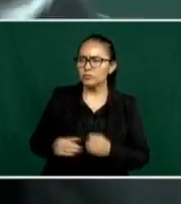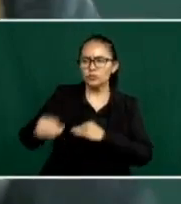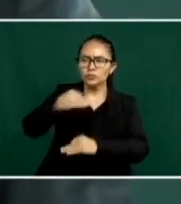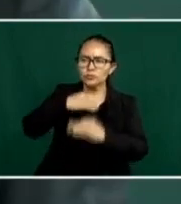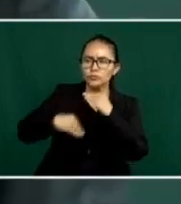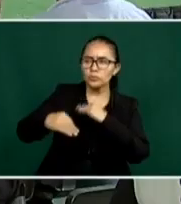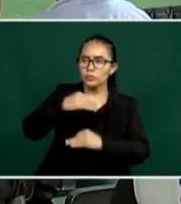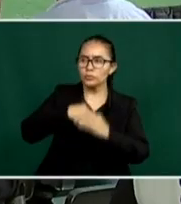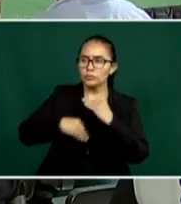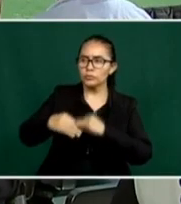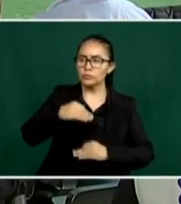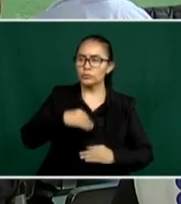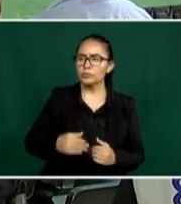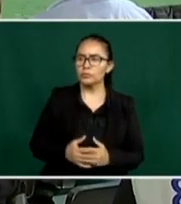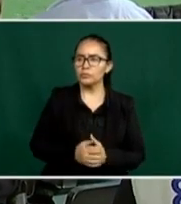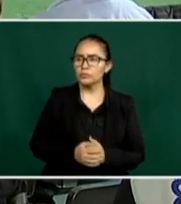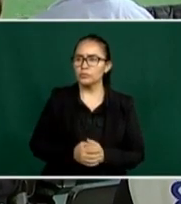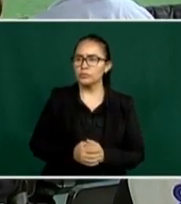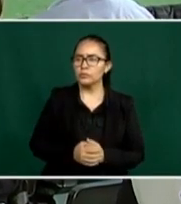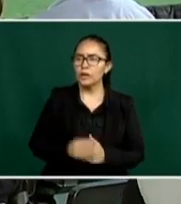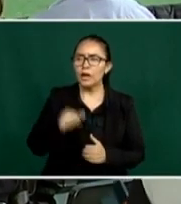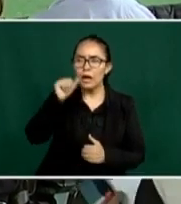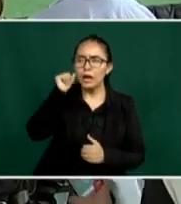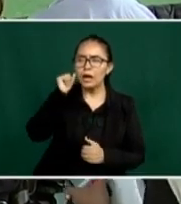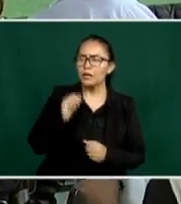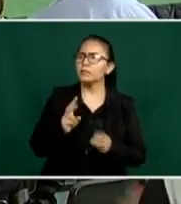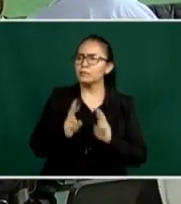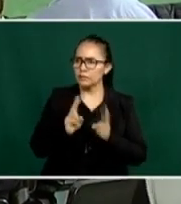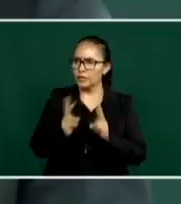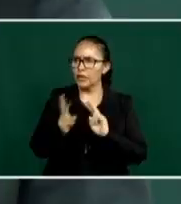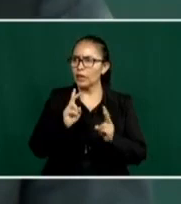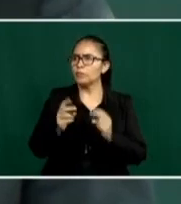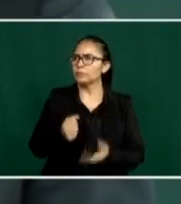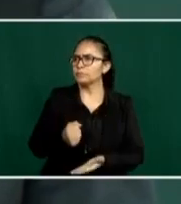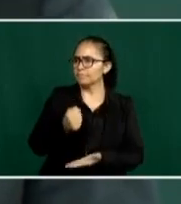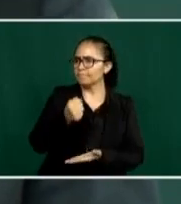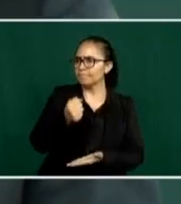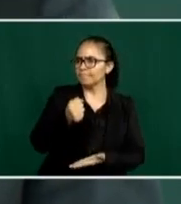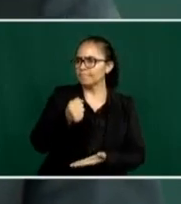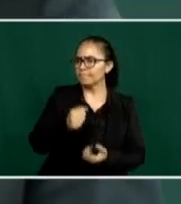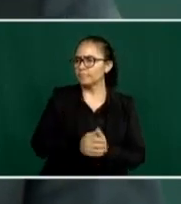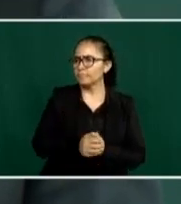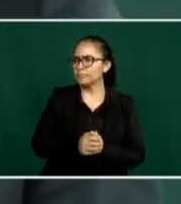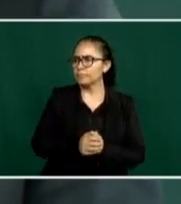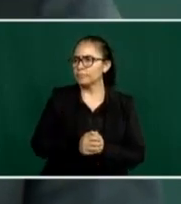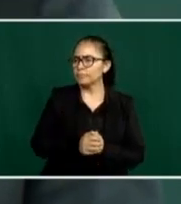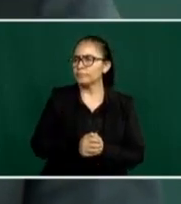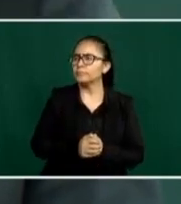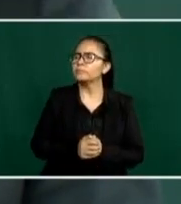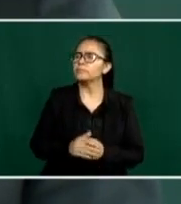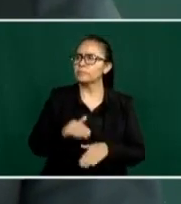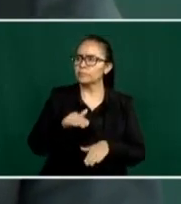Todos. Ayer hablábamos del Financiero, de que se aventó